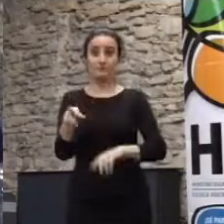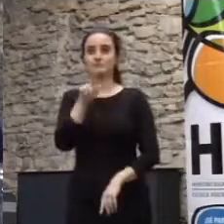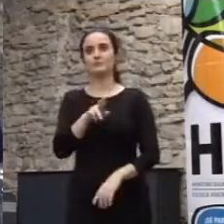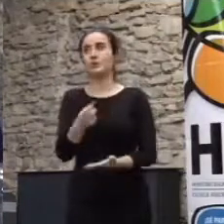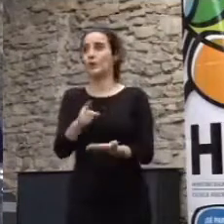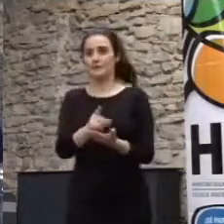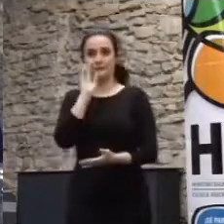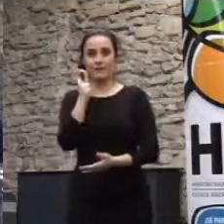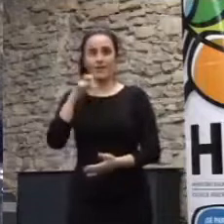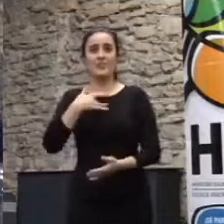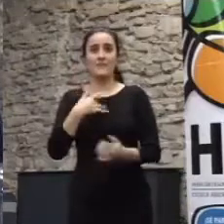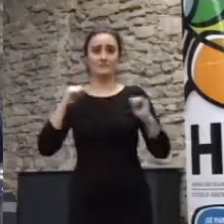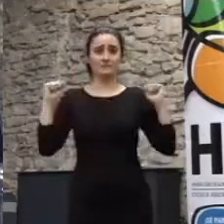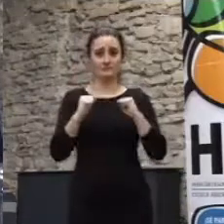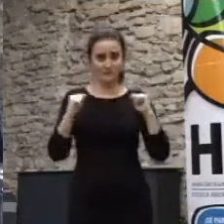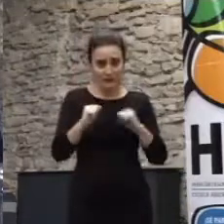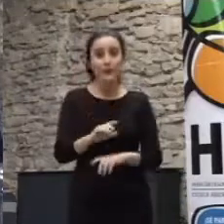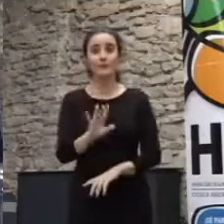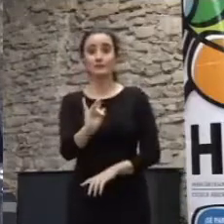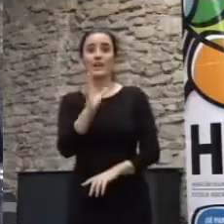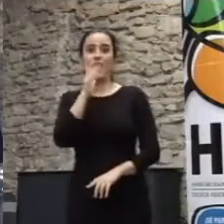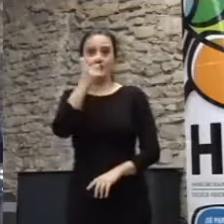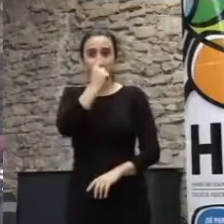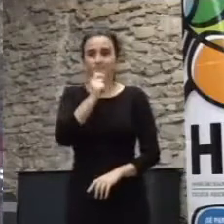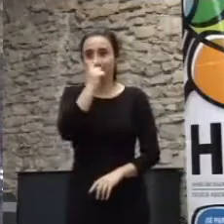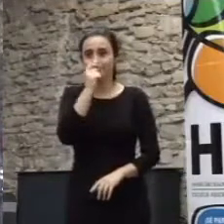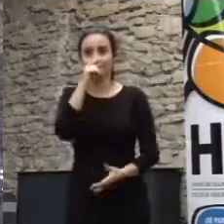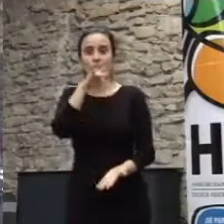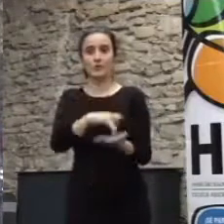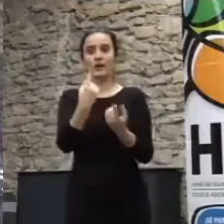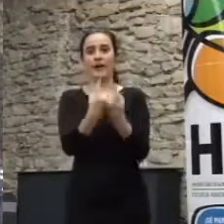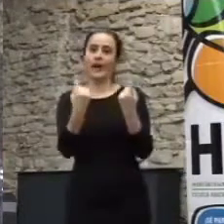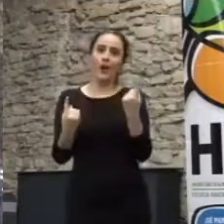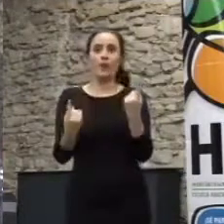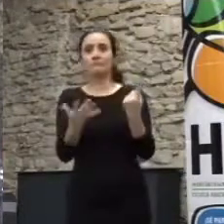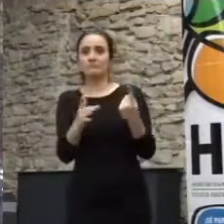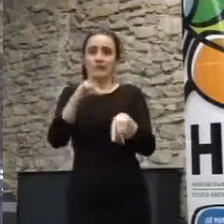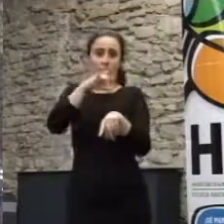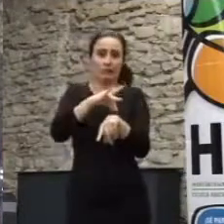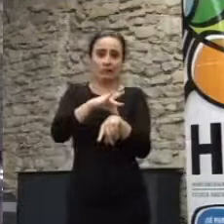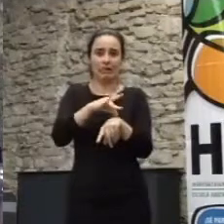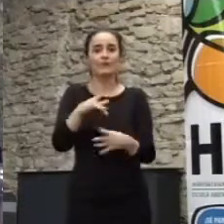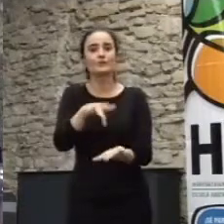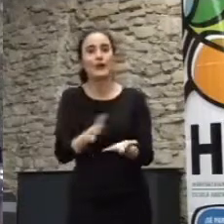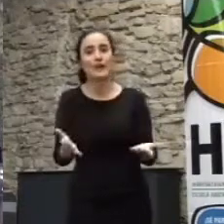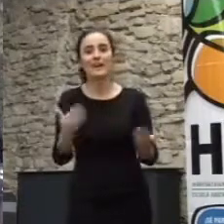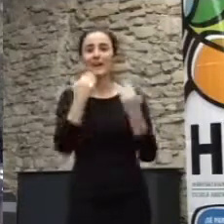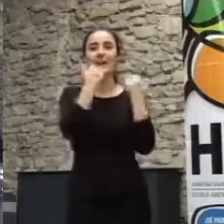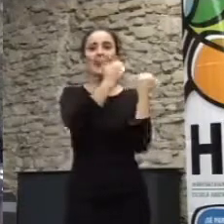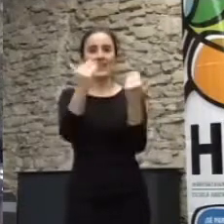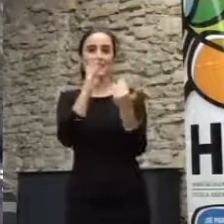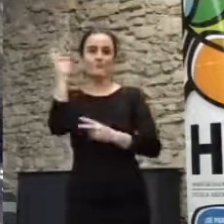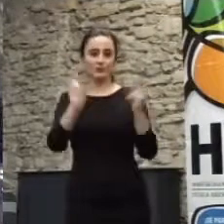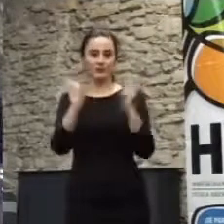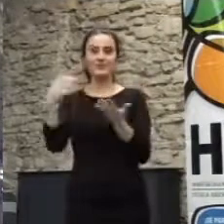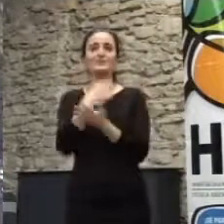poco frío y de la gripe que algunos estamos medio pasando, gracias por venir a